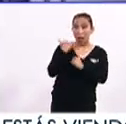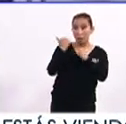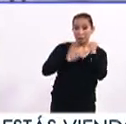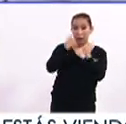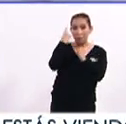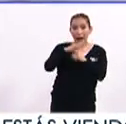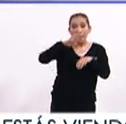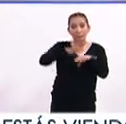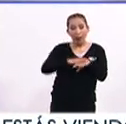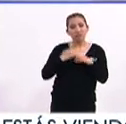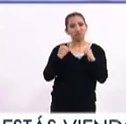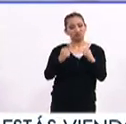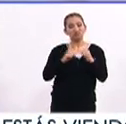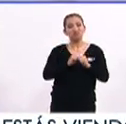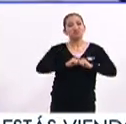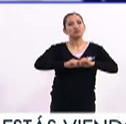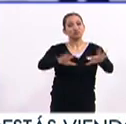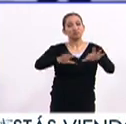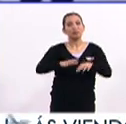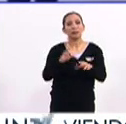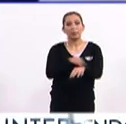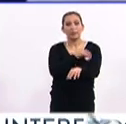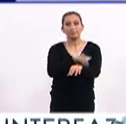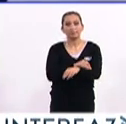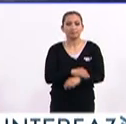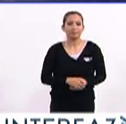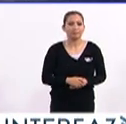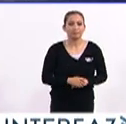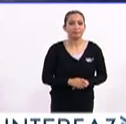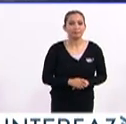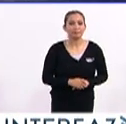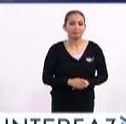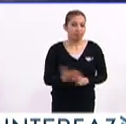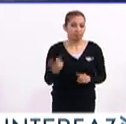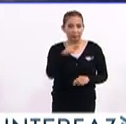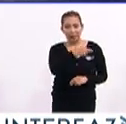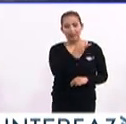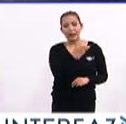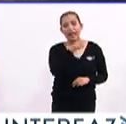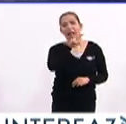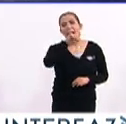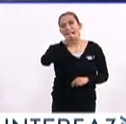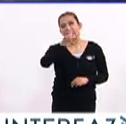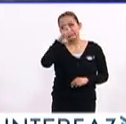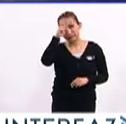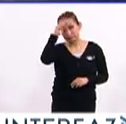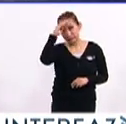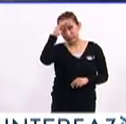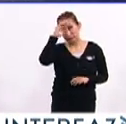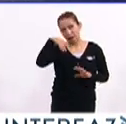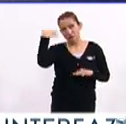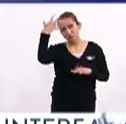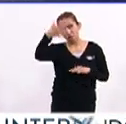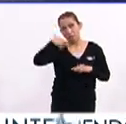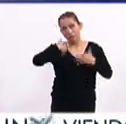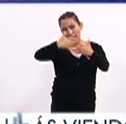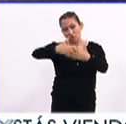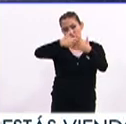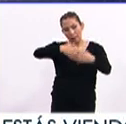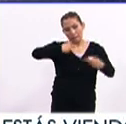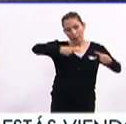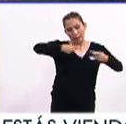para poder tener la mayor eficiencia. Y bueno, Helix está pensado a gran escala para una